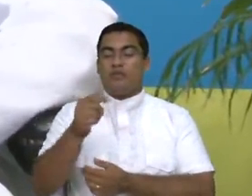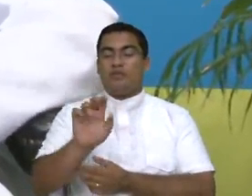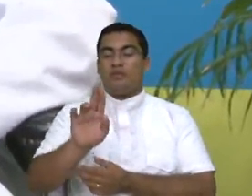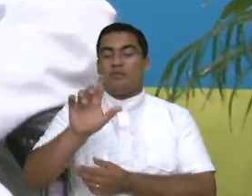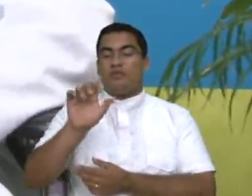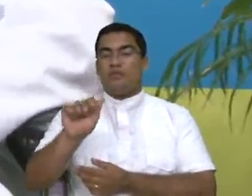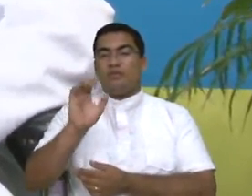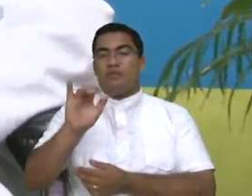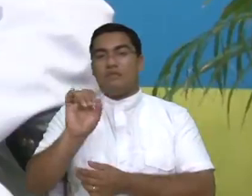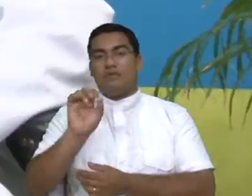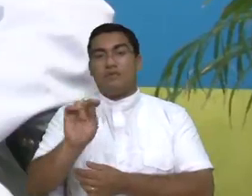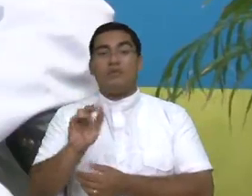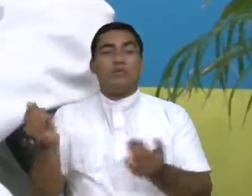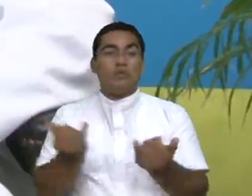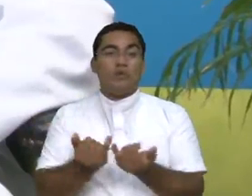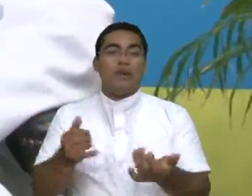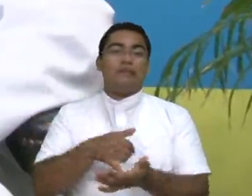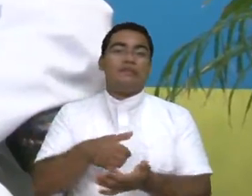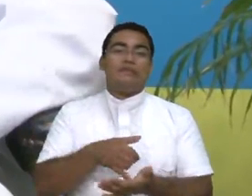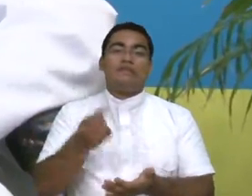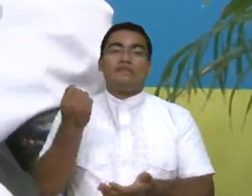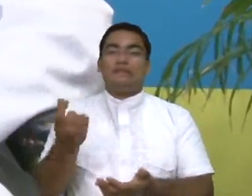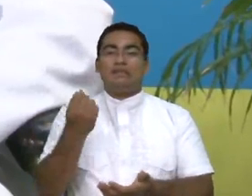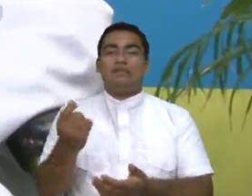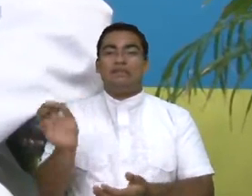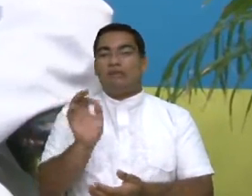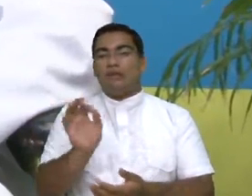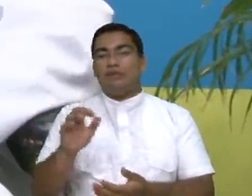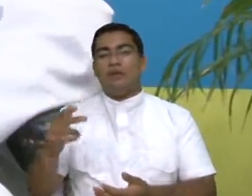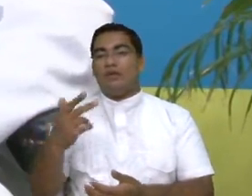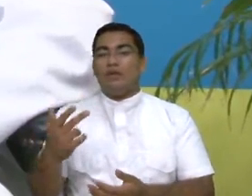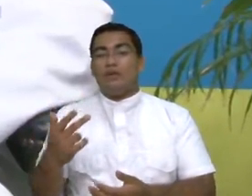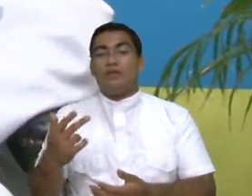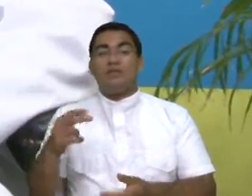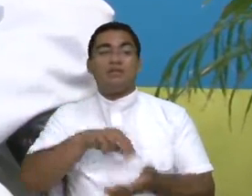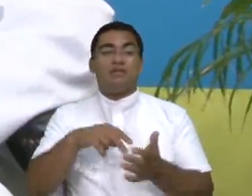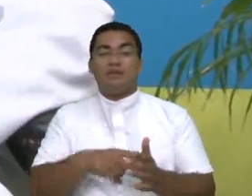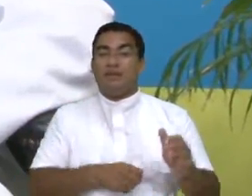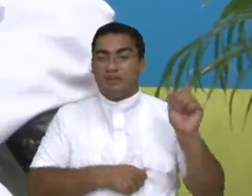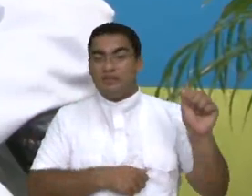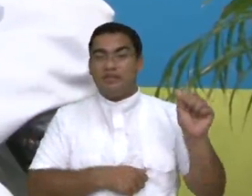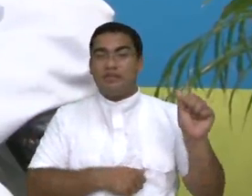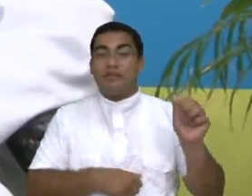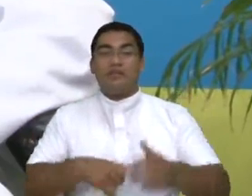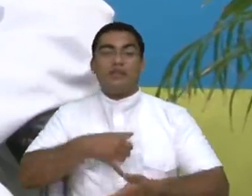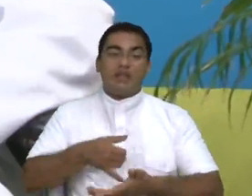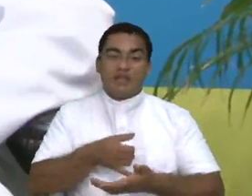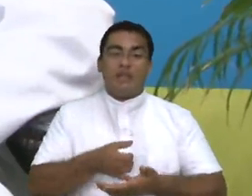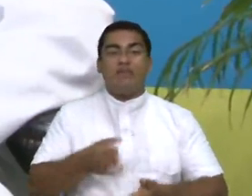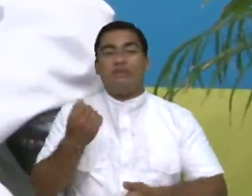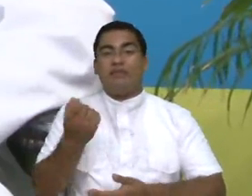también deficiencia del factor 9, ¿verdad? Si hay deficiencia del factor 8, se denomina hemofilia A. Si hay deficiencia del factor 9,